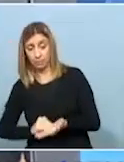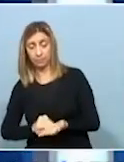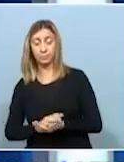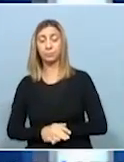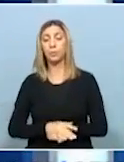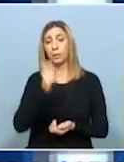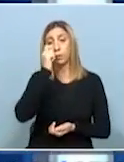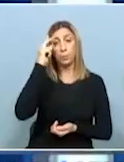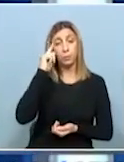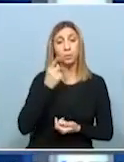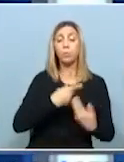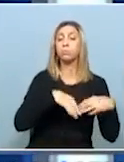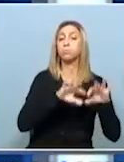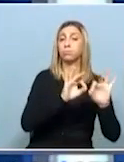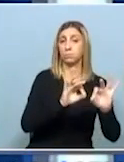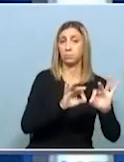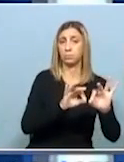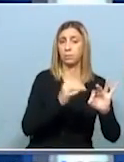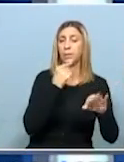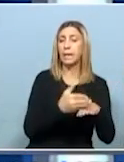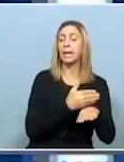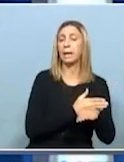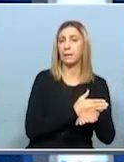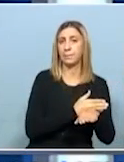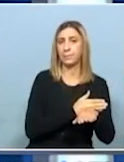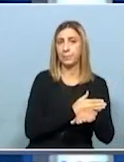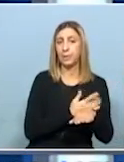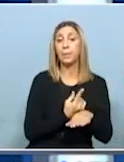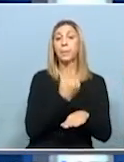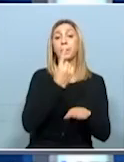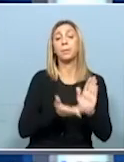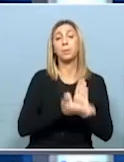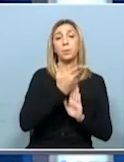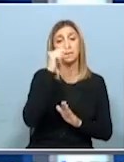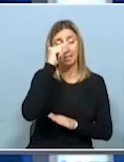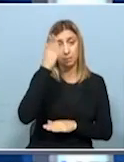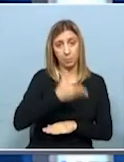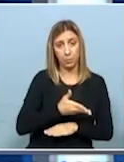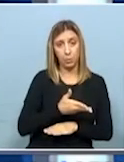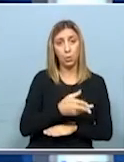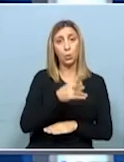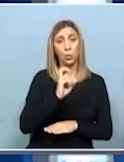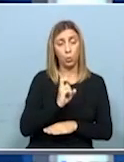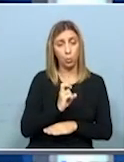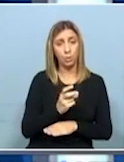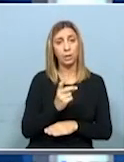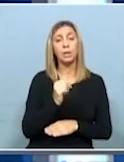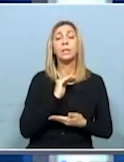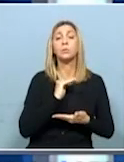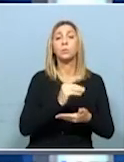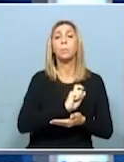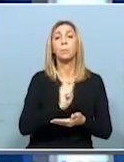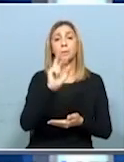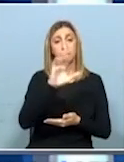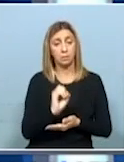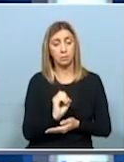el 2% como bien decías el el primer aumento que es el 7% lo vamos a cobrar con los haveres correspondientes